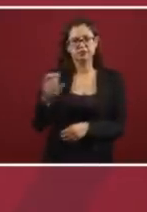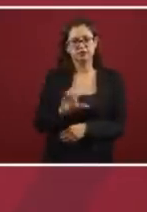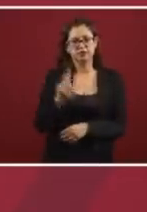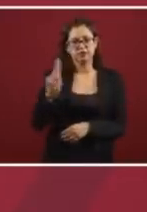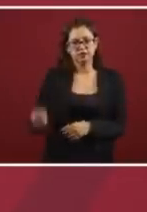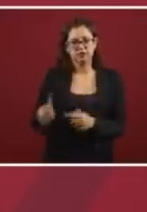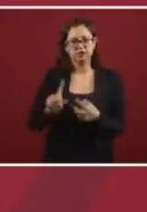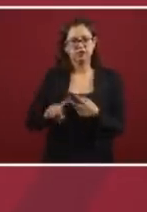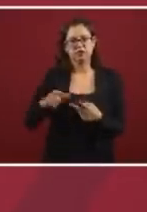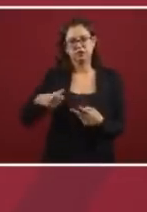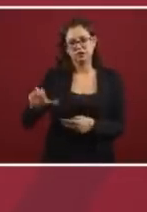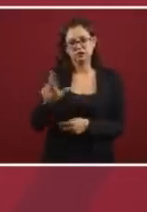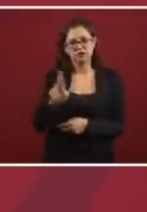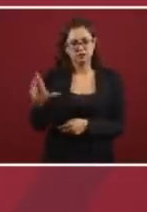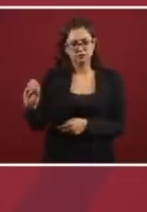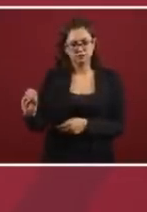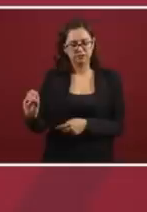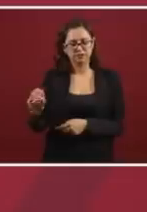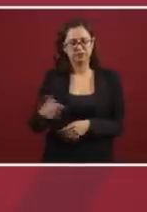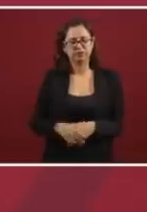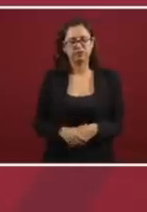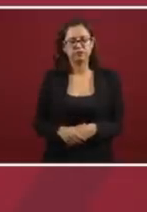quintana roo